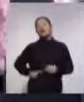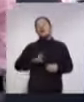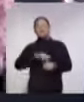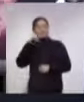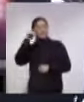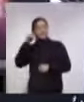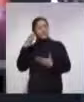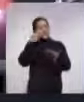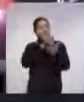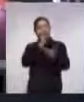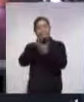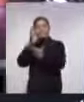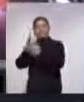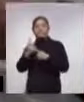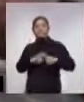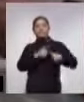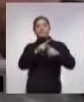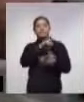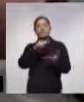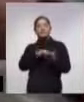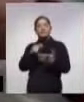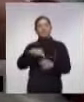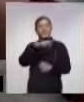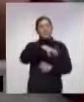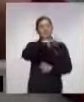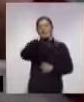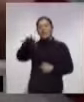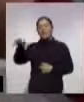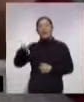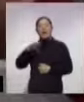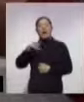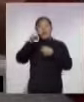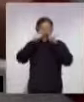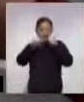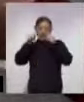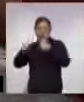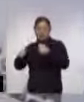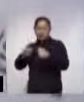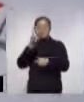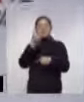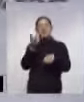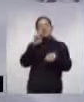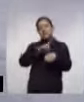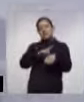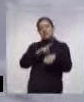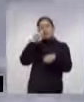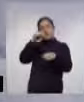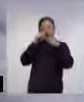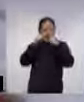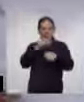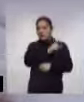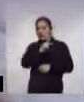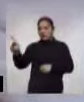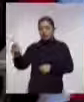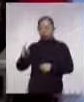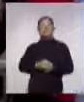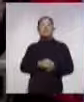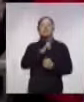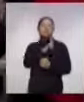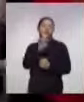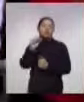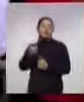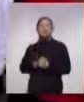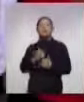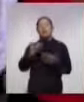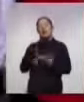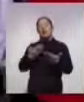unidades médicas y módulos de atención que se instalarán en San José Teacalco durante 3 días para atender a la población de esta región. Adán